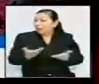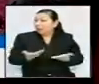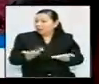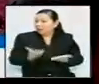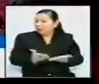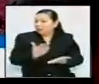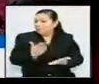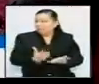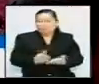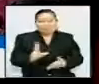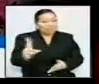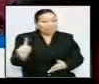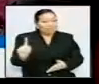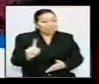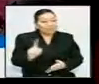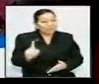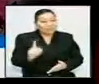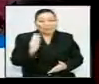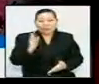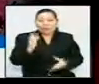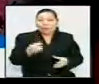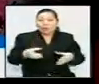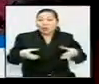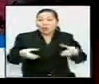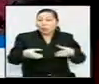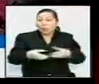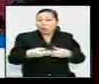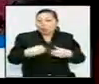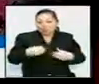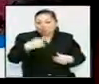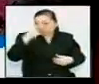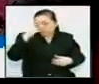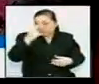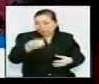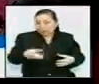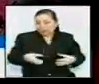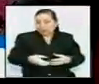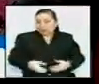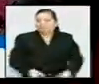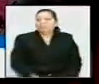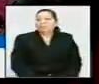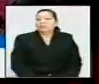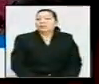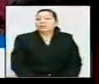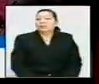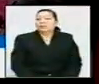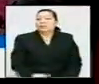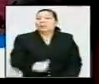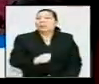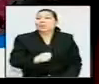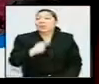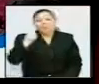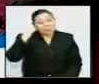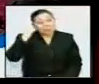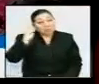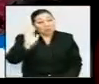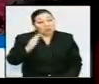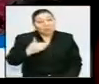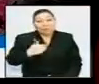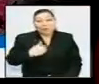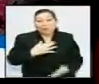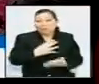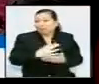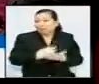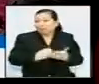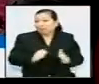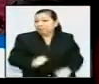situación? No, esta es una decisión de la comisión y yo voy a respetar lo que dice la comisión de auditoría. Por eso yo supongo y saco mi deducción que